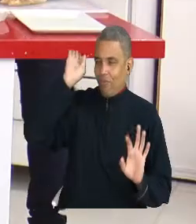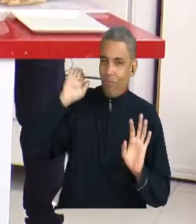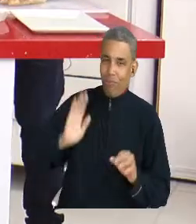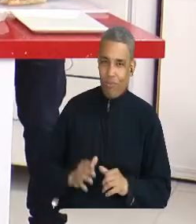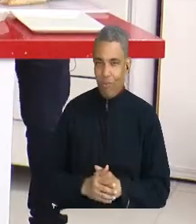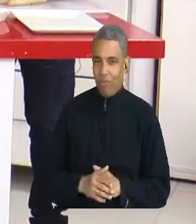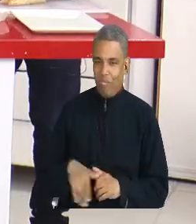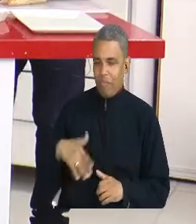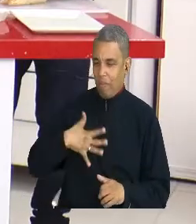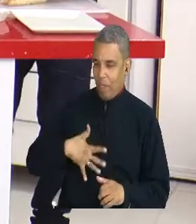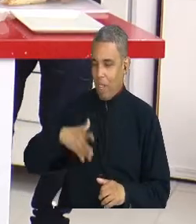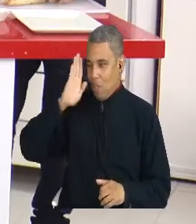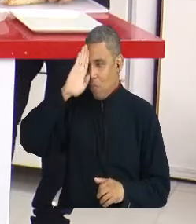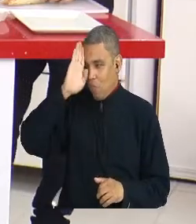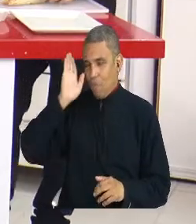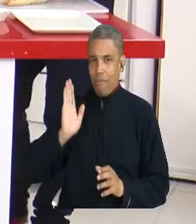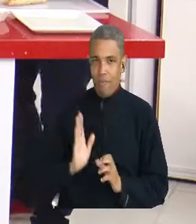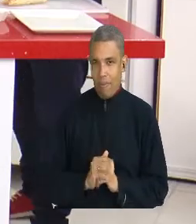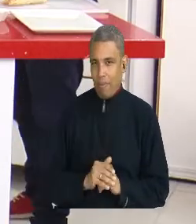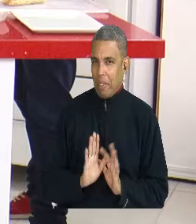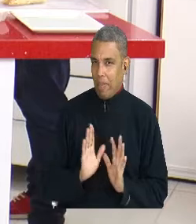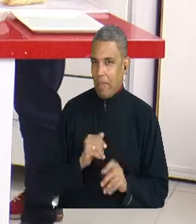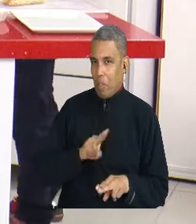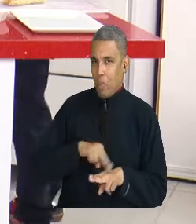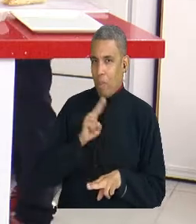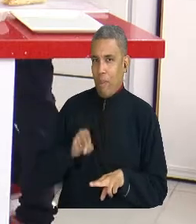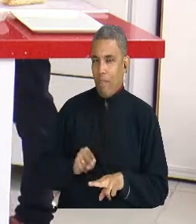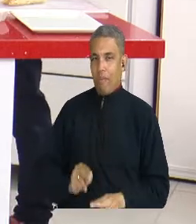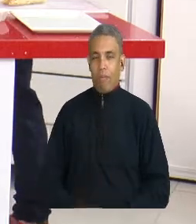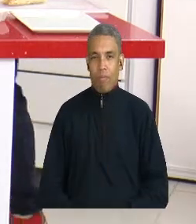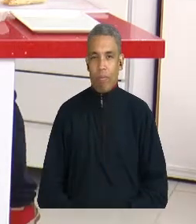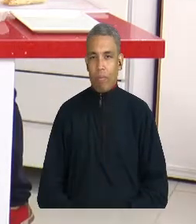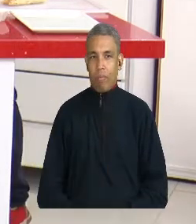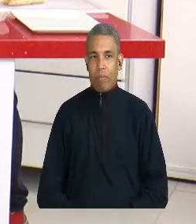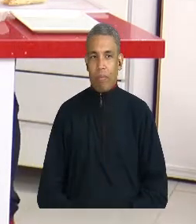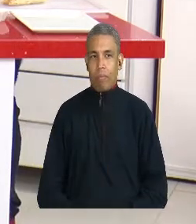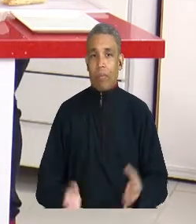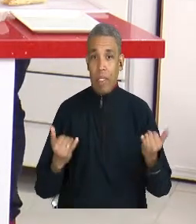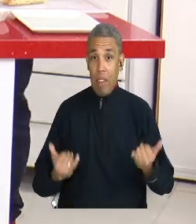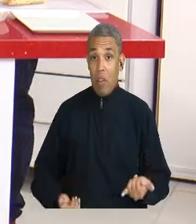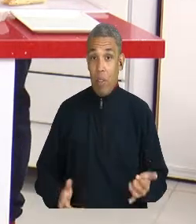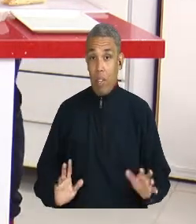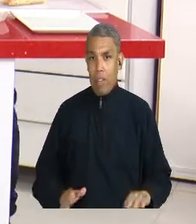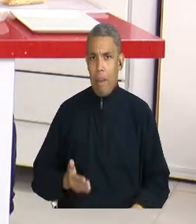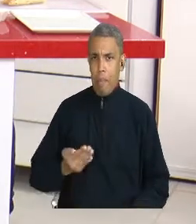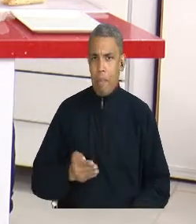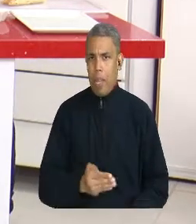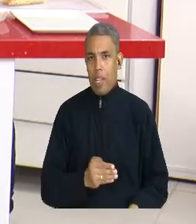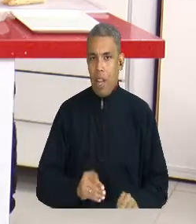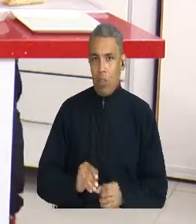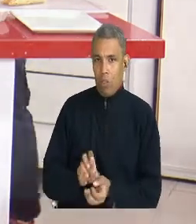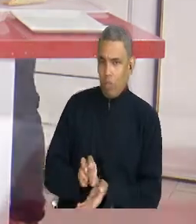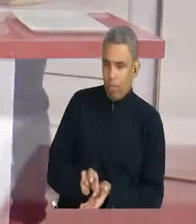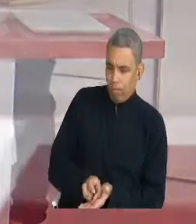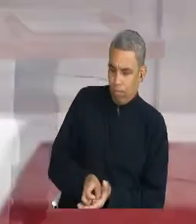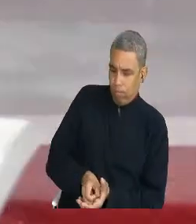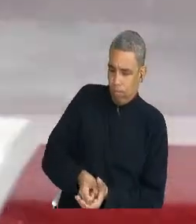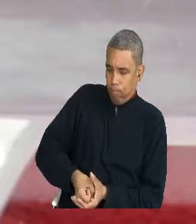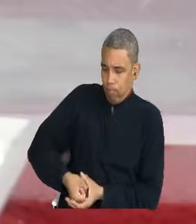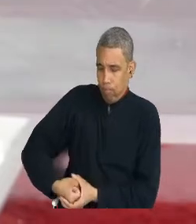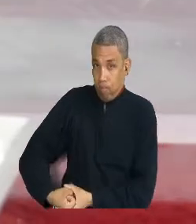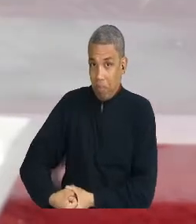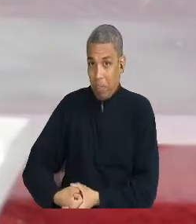Listo. Y aquí voy a retirar nuestros palillos. Ok. Sí. Y voy a utilizar nuestro cuchillo para